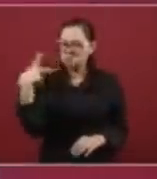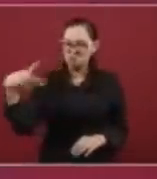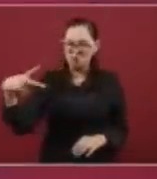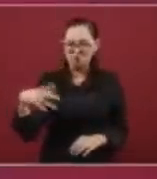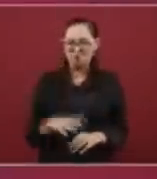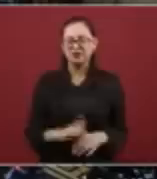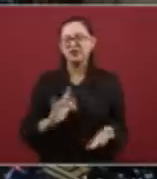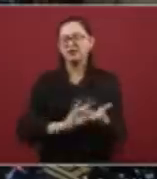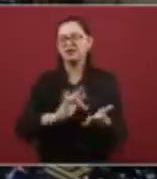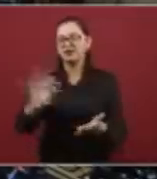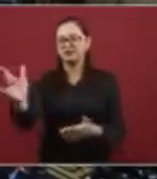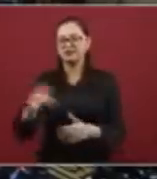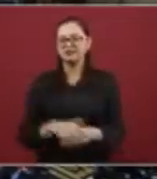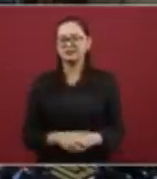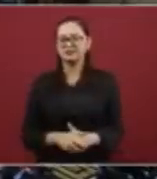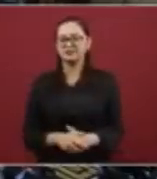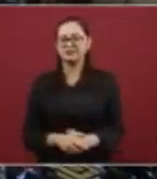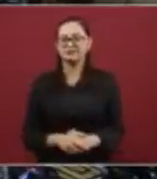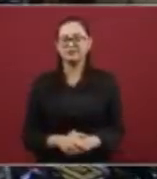Gracias.